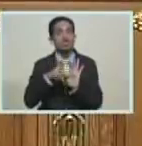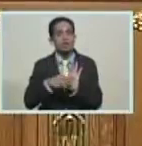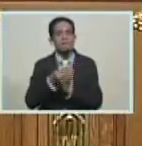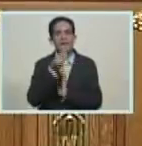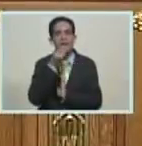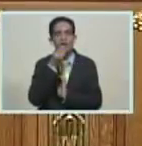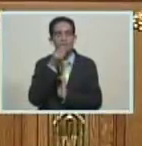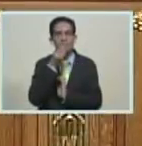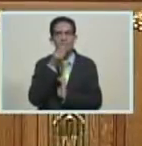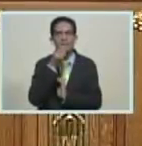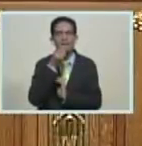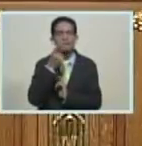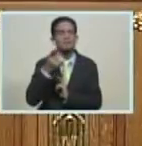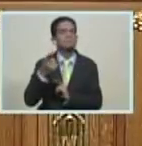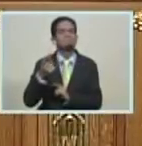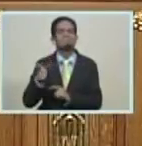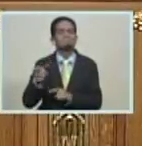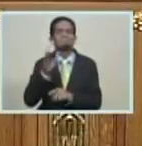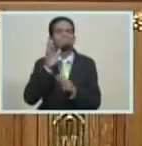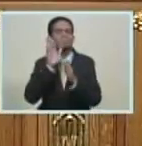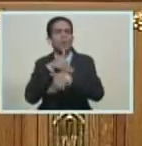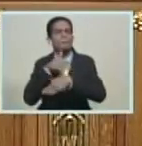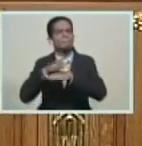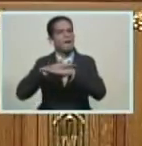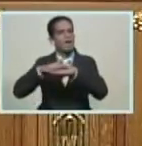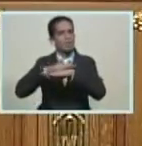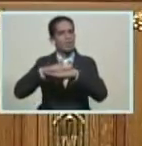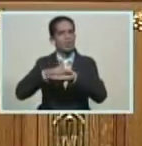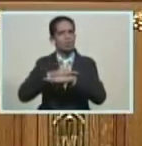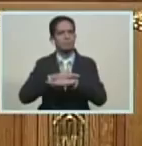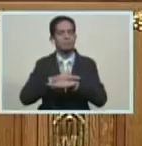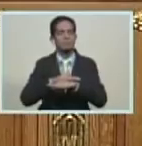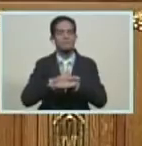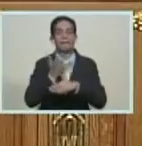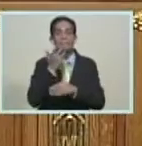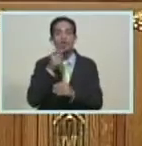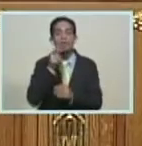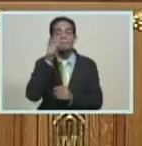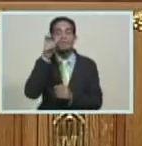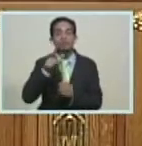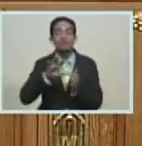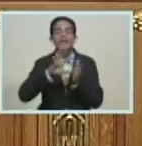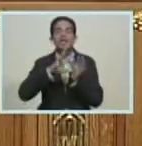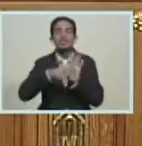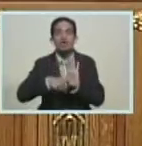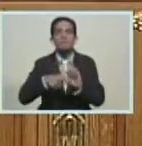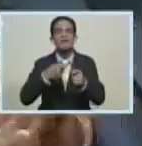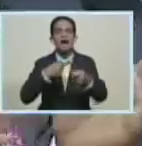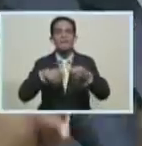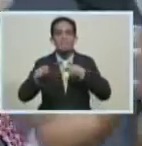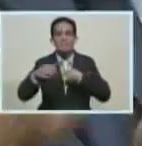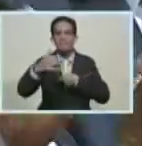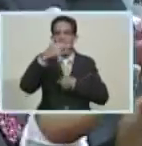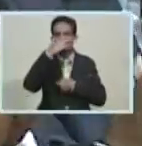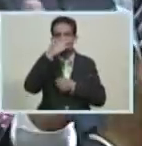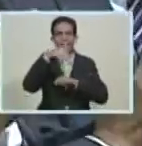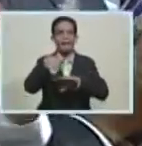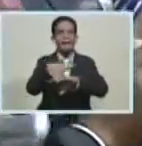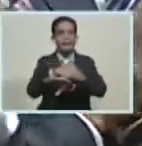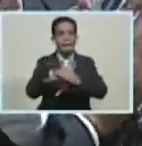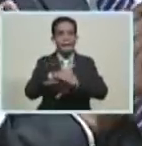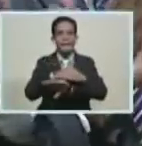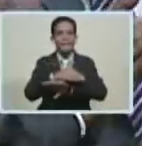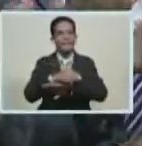no lo perdona ni Dios. No tiene perdón de Dios. El que se roba las cajas de CLAP para venderlas en las calles es un